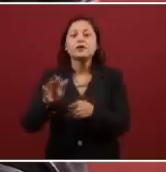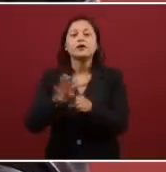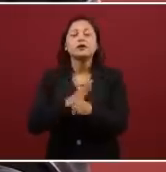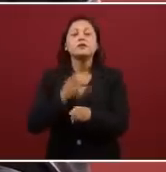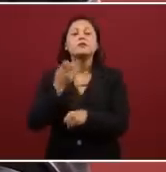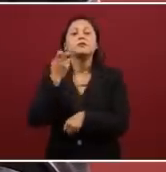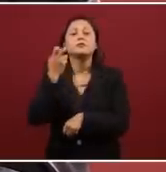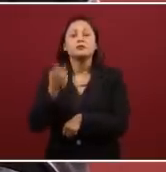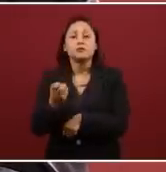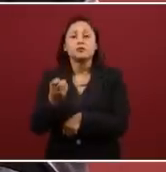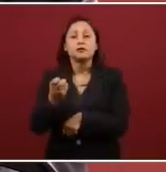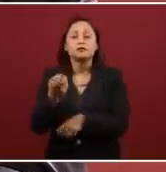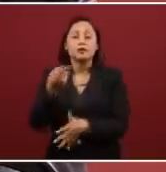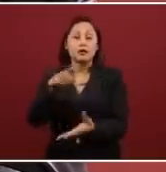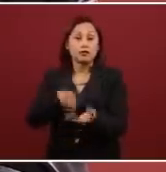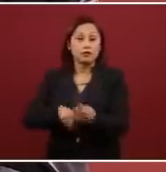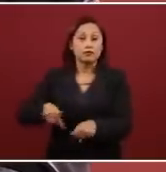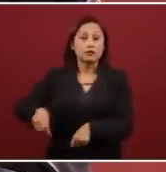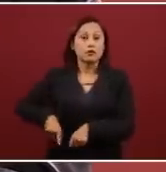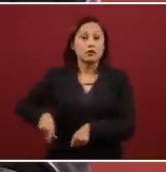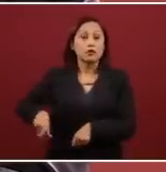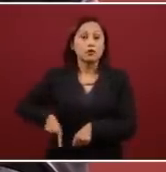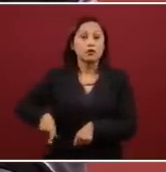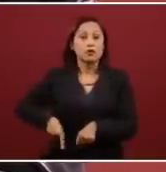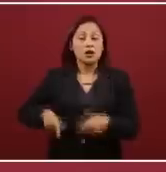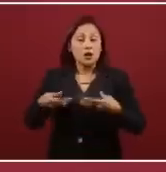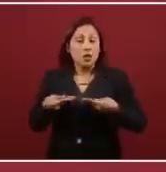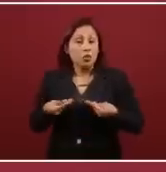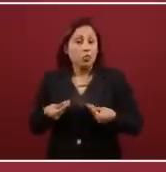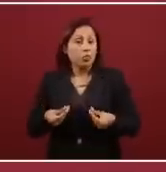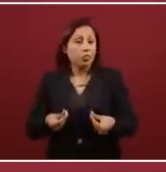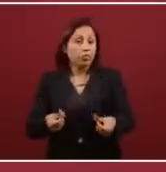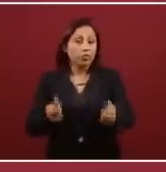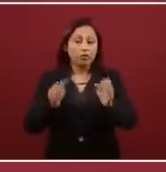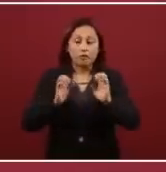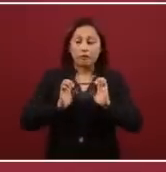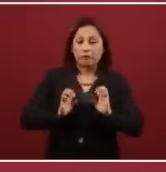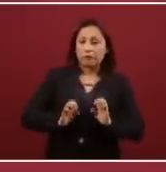acabar con los lujos en el gobierno, el derroche,